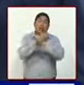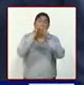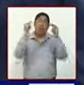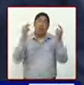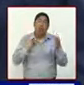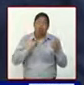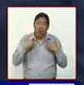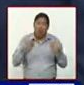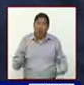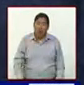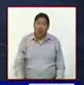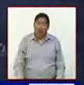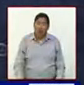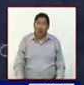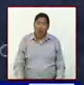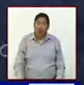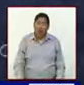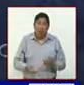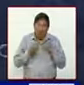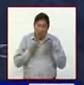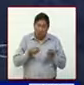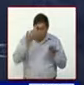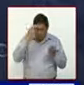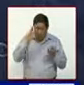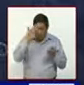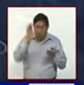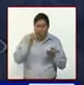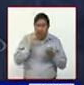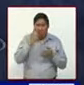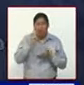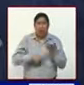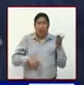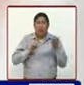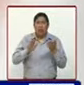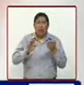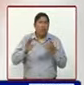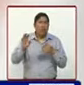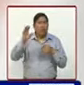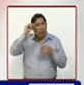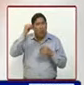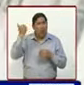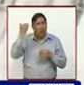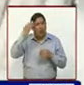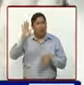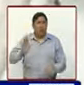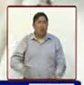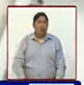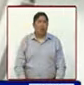aquí está, yo lo tengo, el hermano es inocente, desconoce totalmente el paradero de ese joven.